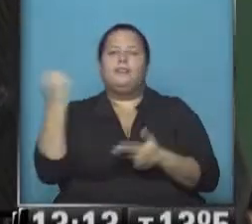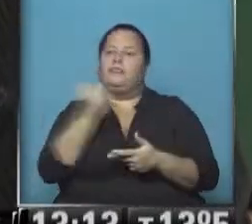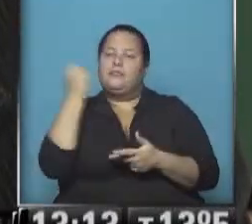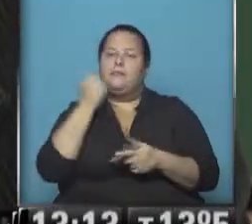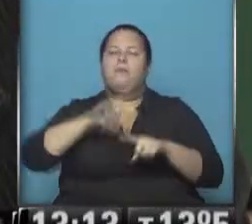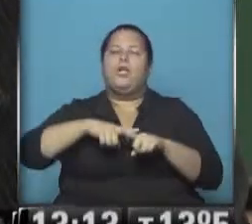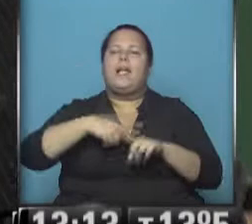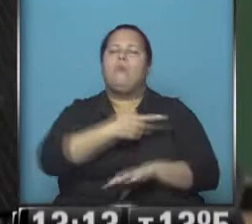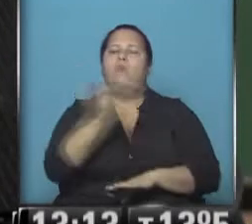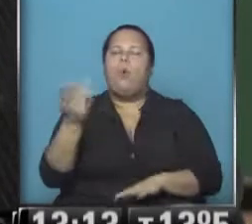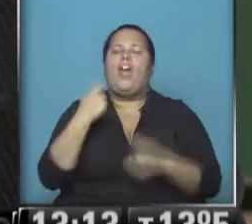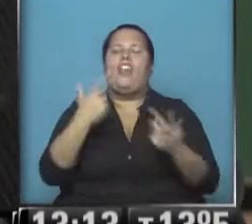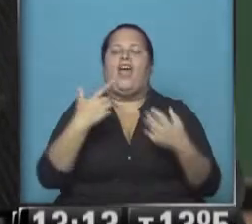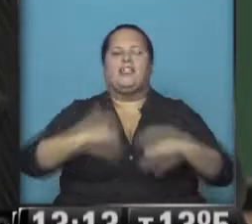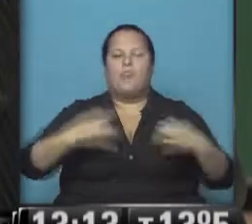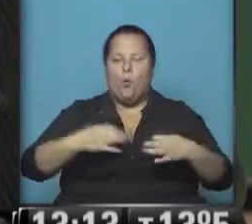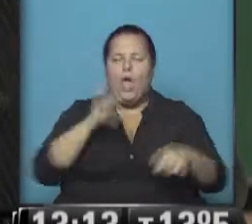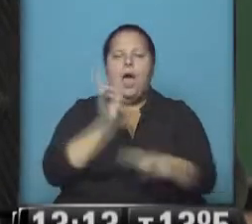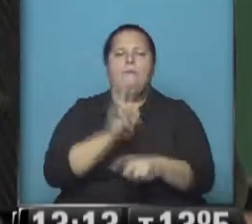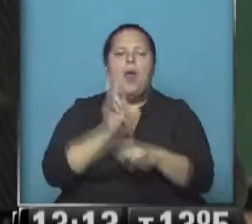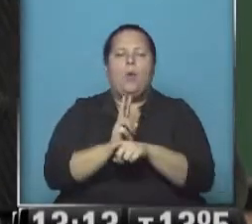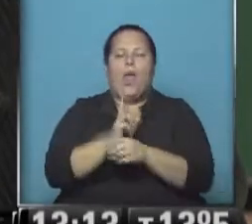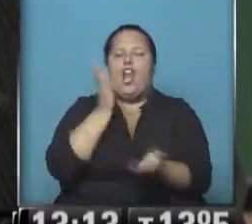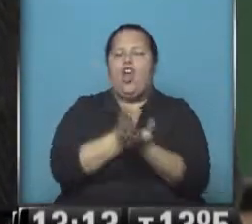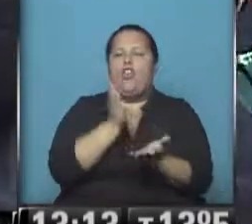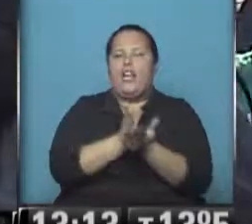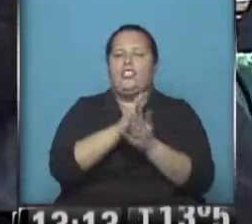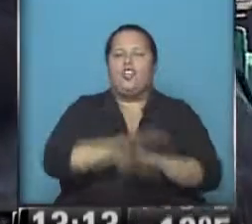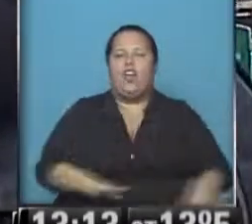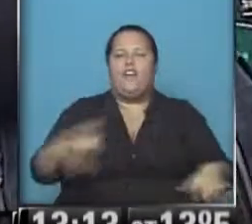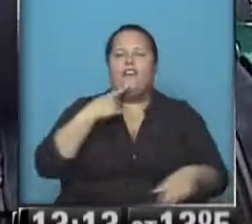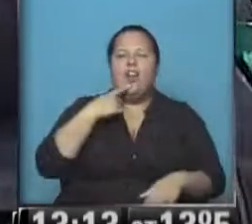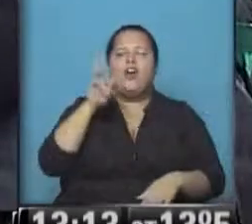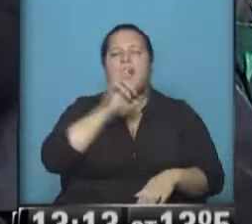políticas públicas que garanticen la protección de los derechos de las niñas, niños y adolescentes.